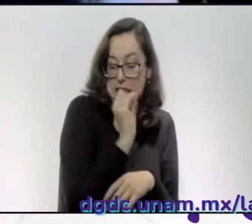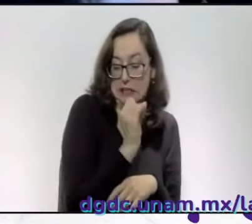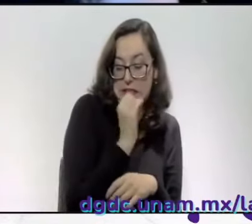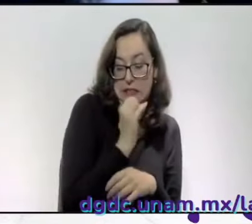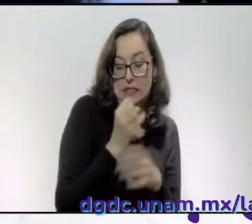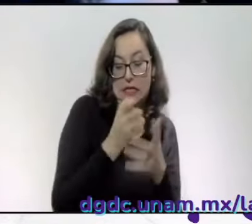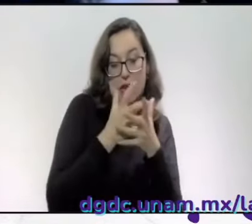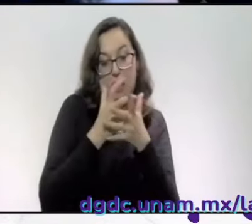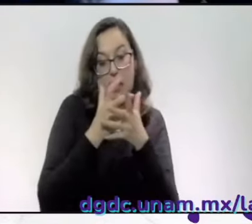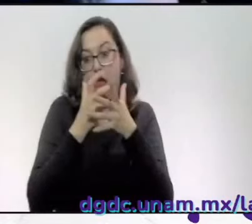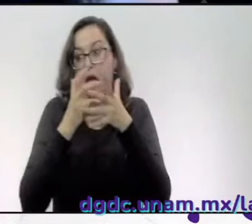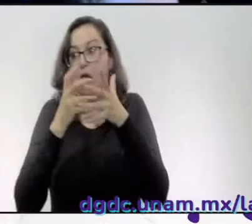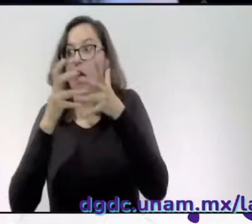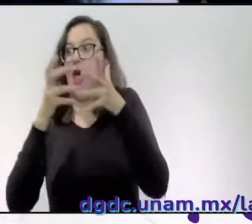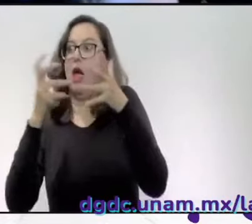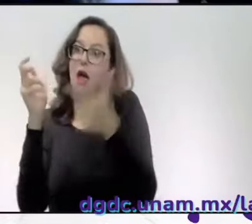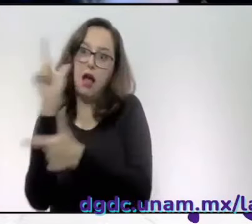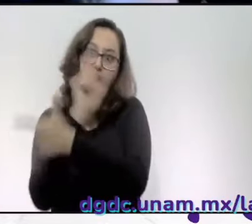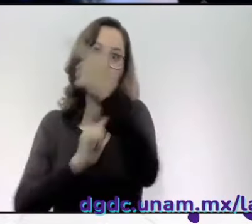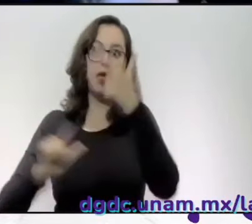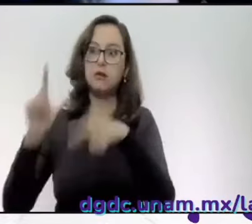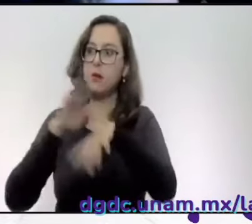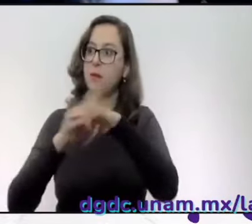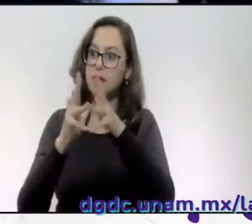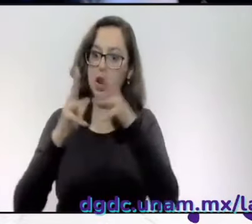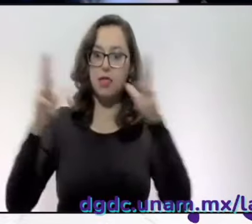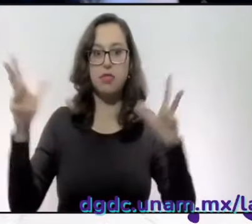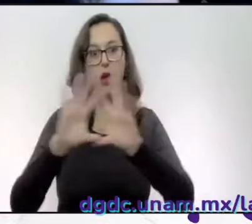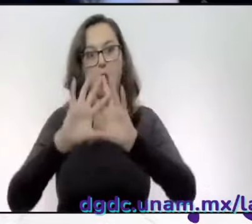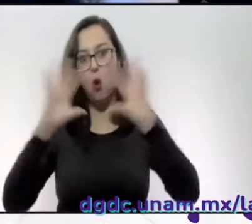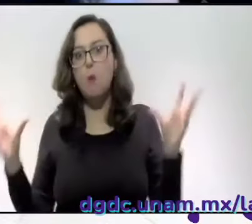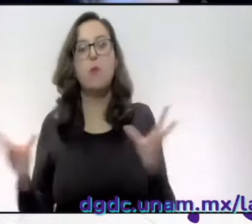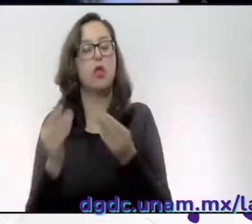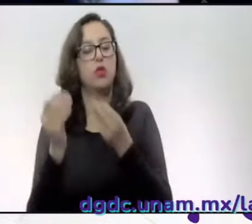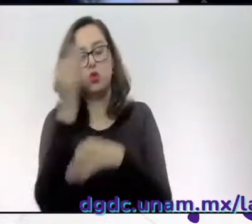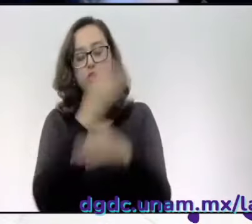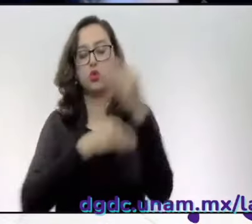los cúmulos más grandes que hay. Entonces, todo